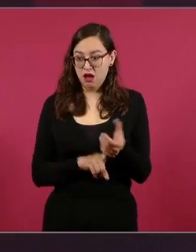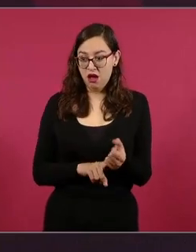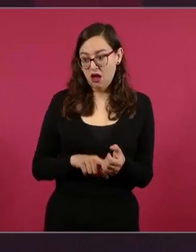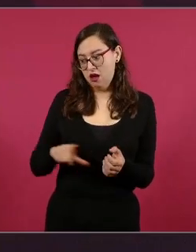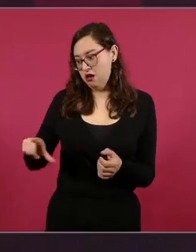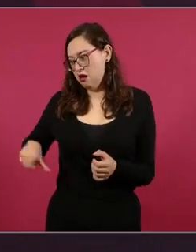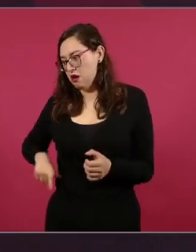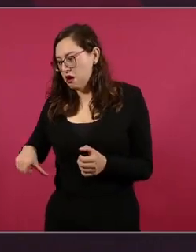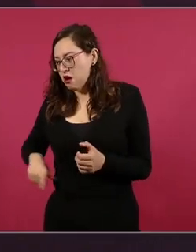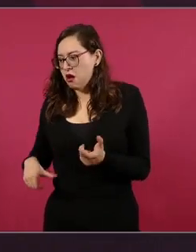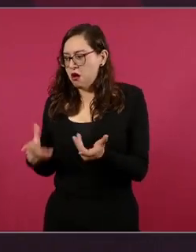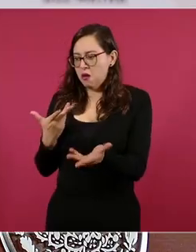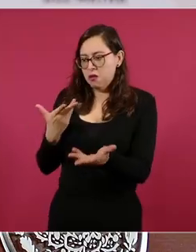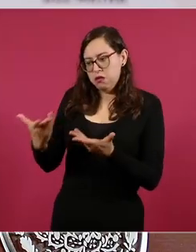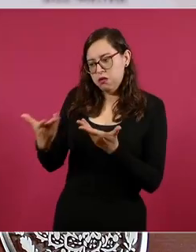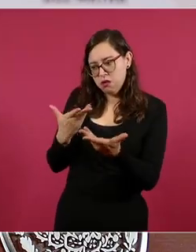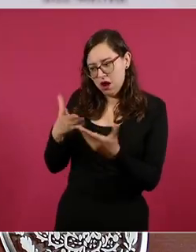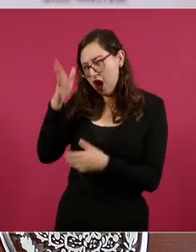mediante el chantaje,